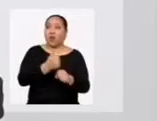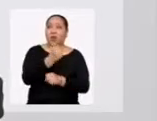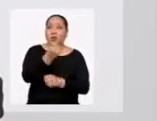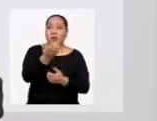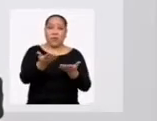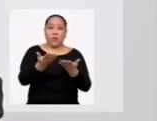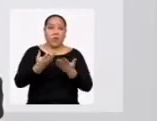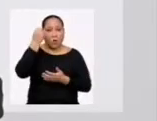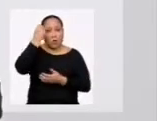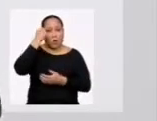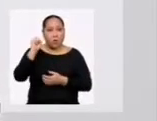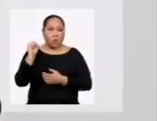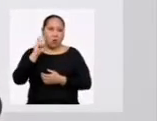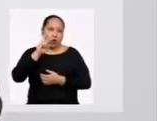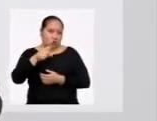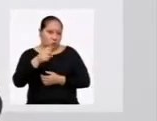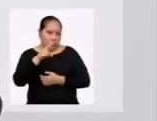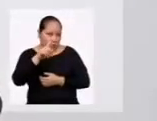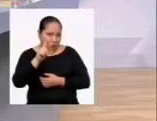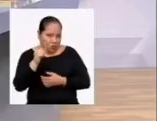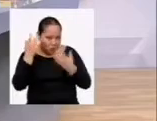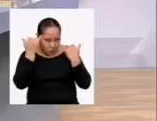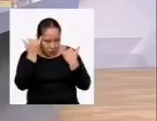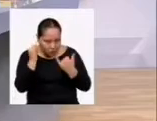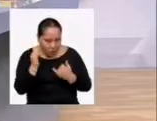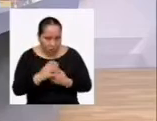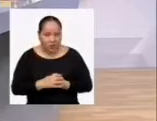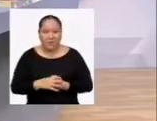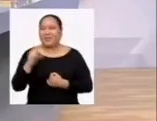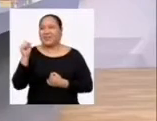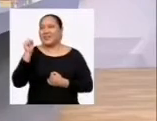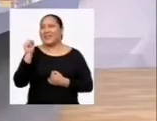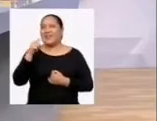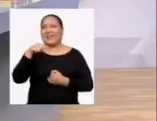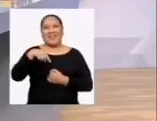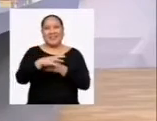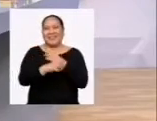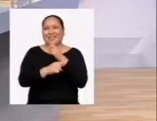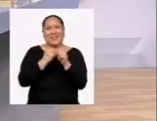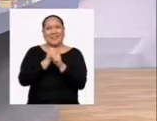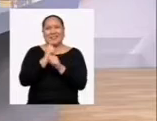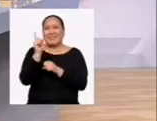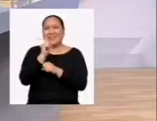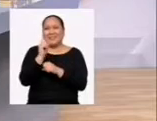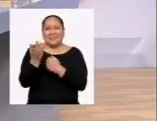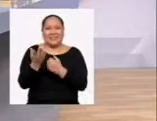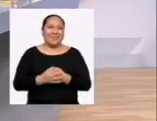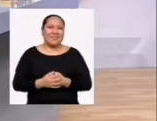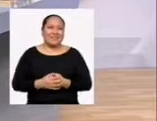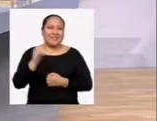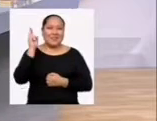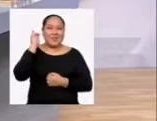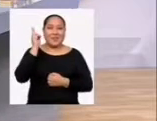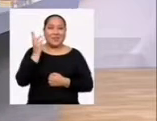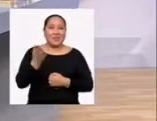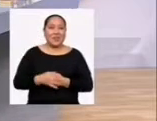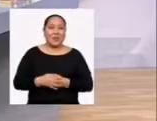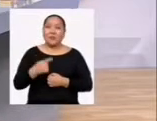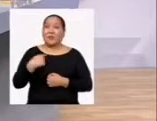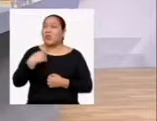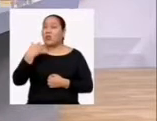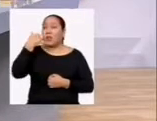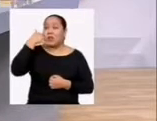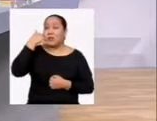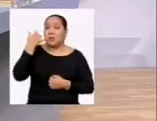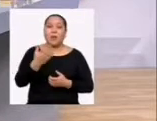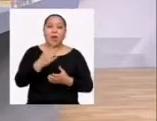el 2021, supongo. Claro, este año no hay forma. Profesora, pero yo le llamé